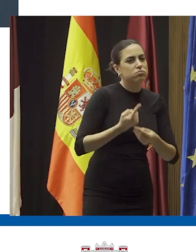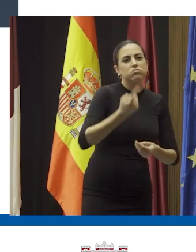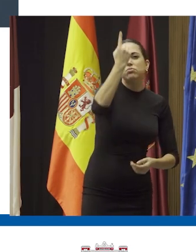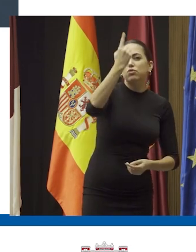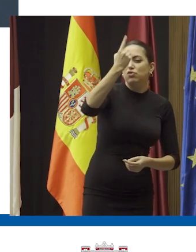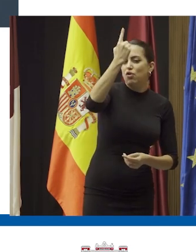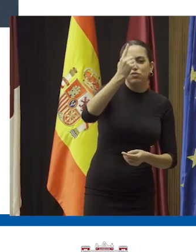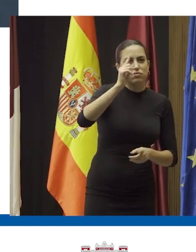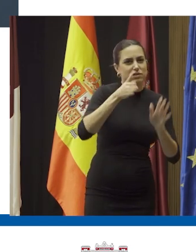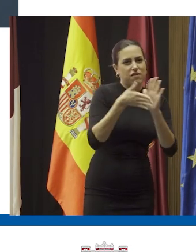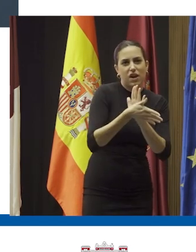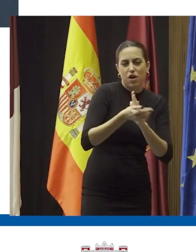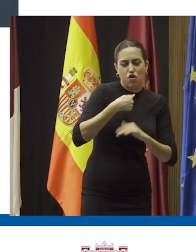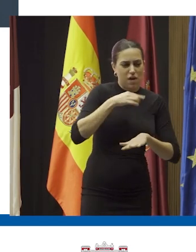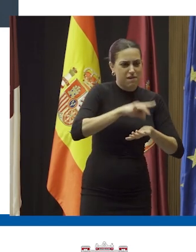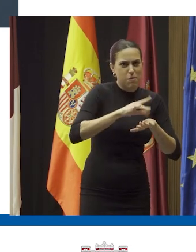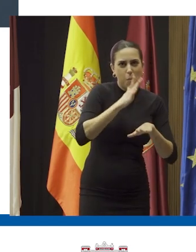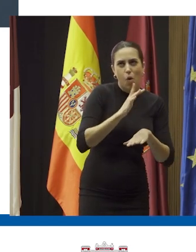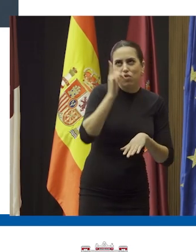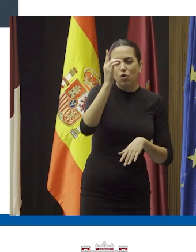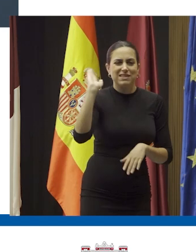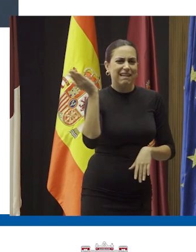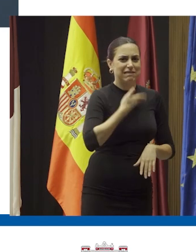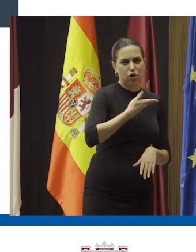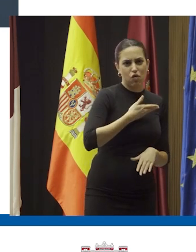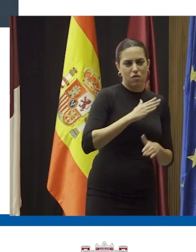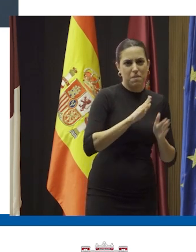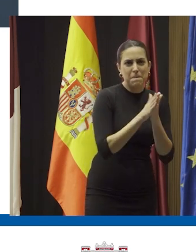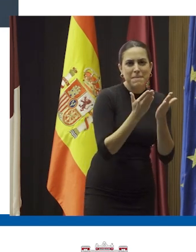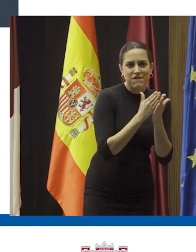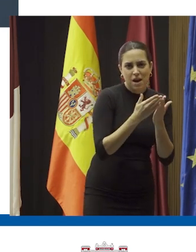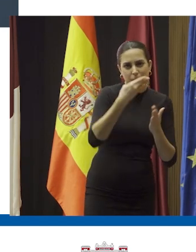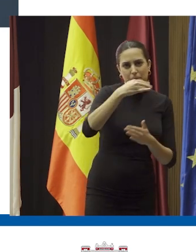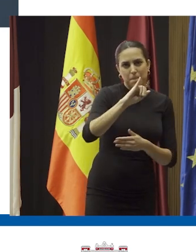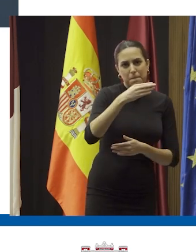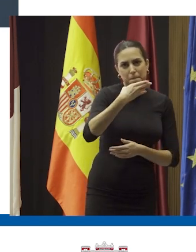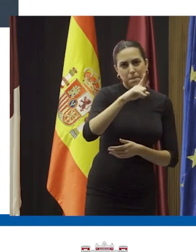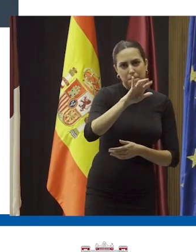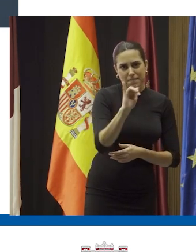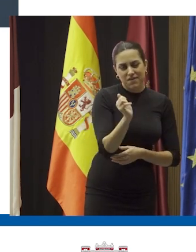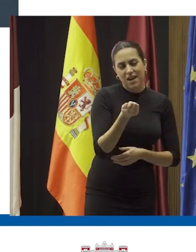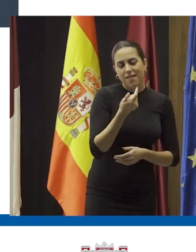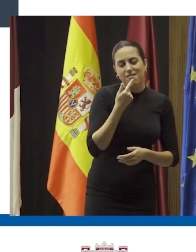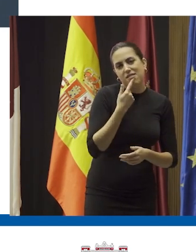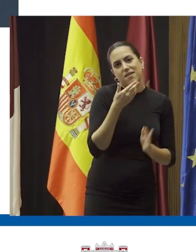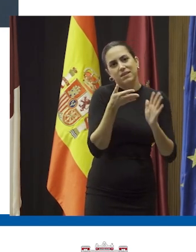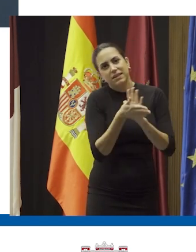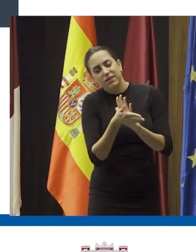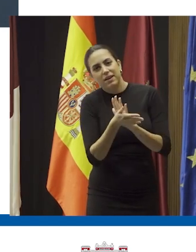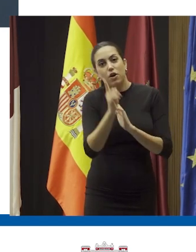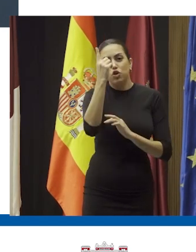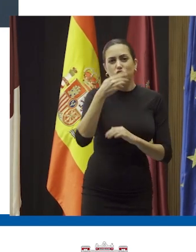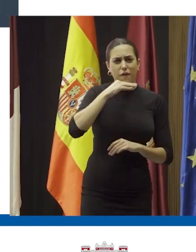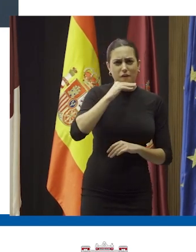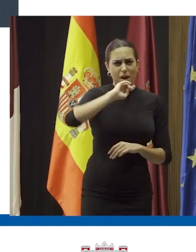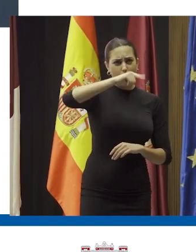idea religiosa. La Biblia dice, de forma. Y claro, pasa lo siguiente. Fíjense, no se aprecian bien en la imagen, quizá aquí atrás se